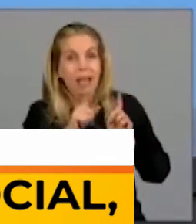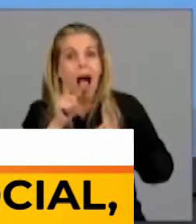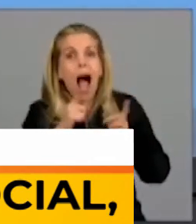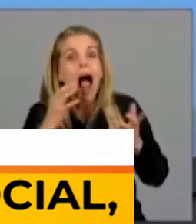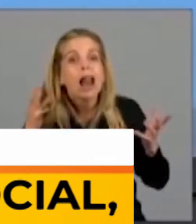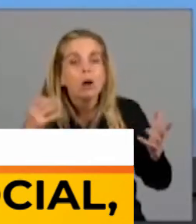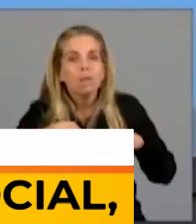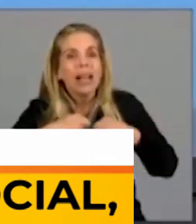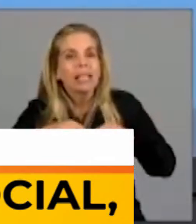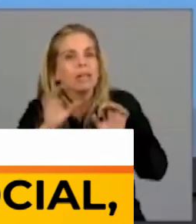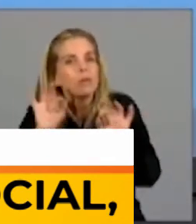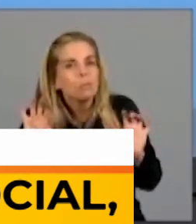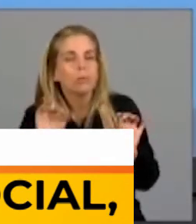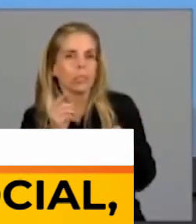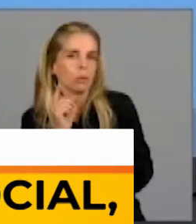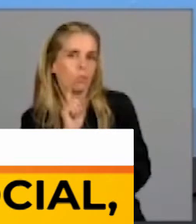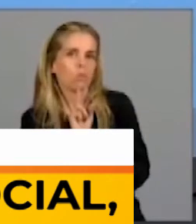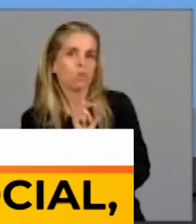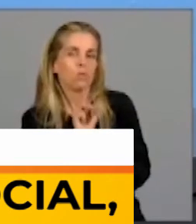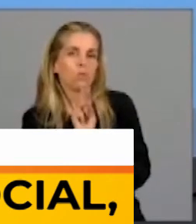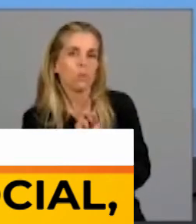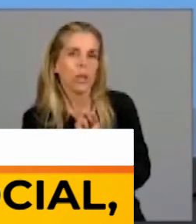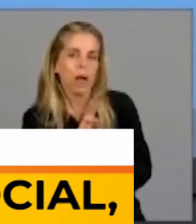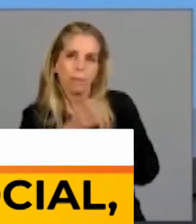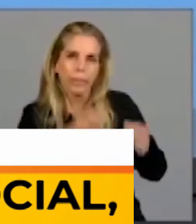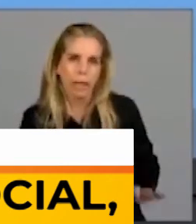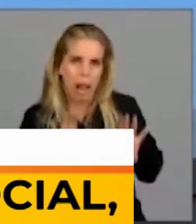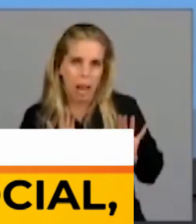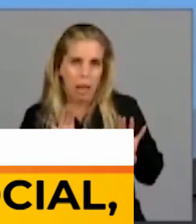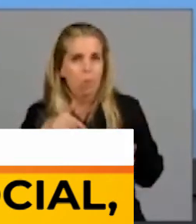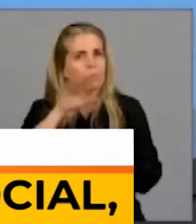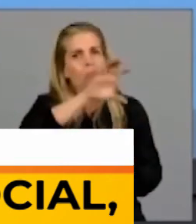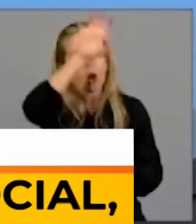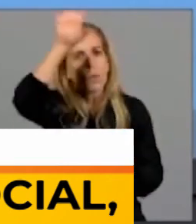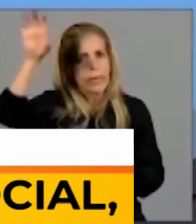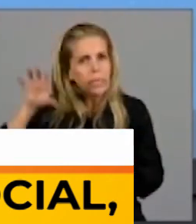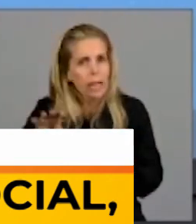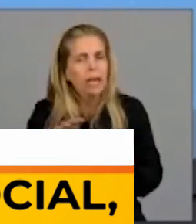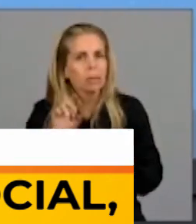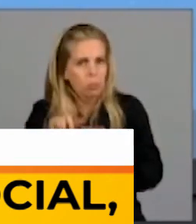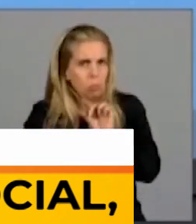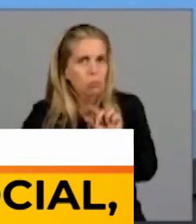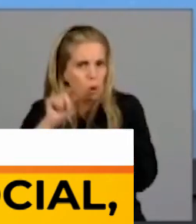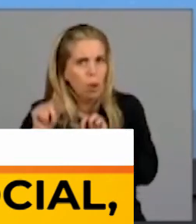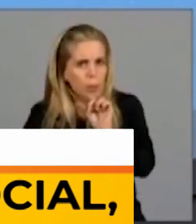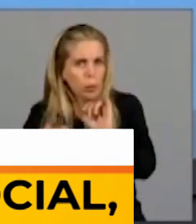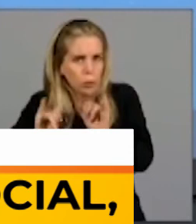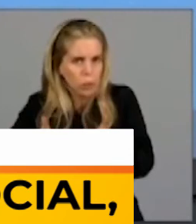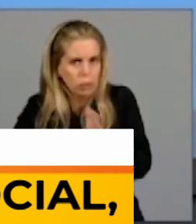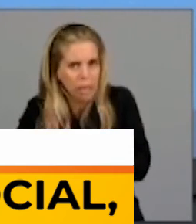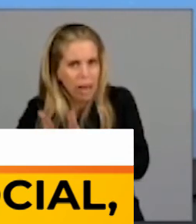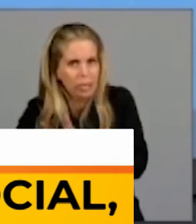hoy exigimos. ¿De acuerdo? Ahora, el resto del país va a salir de ese aislamiento social